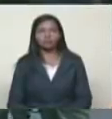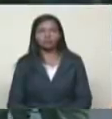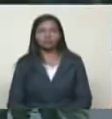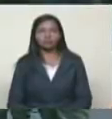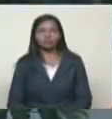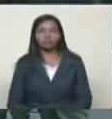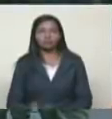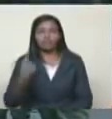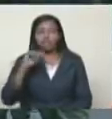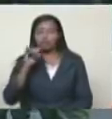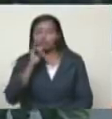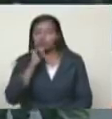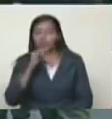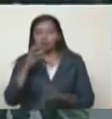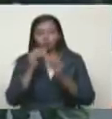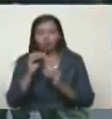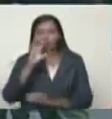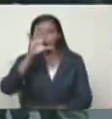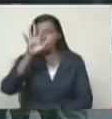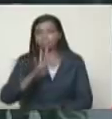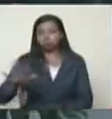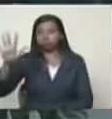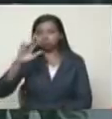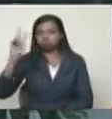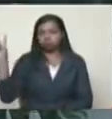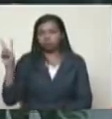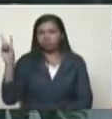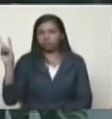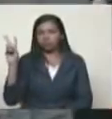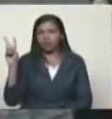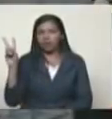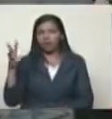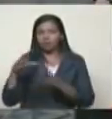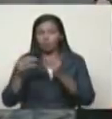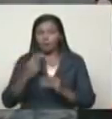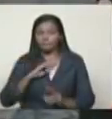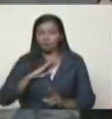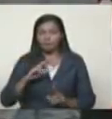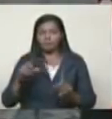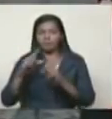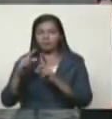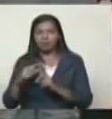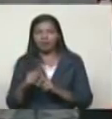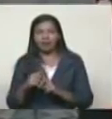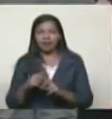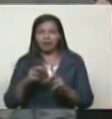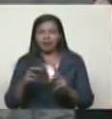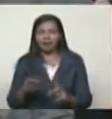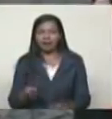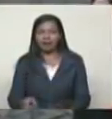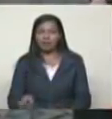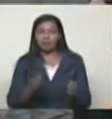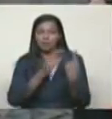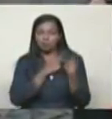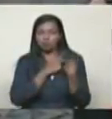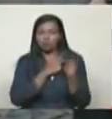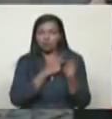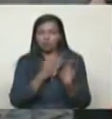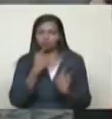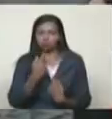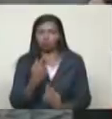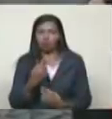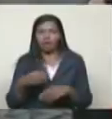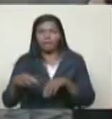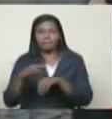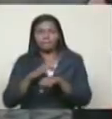Y tengo que informar al país, con mi palabra y mi responsabilidad, que el